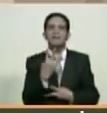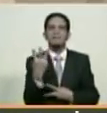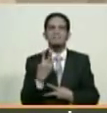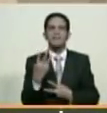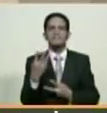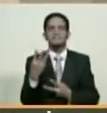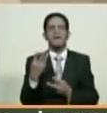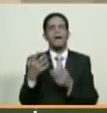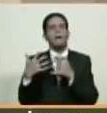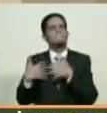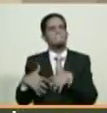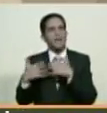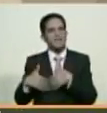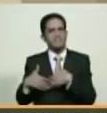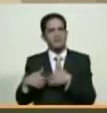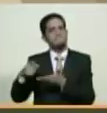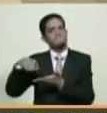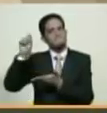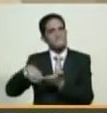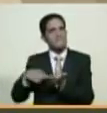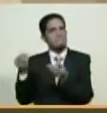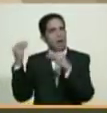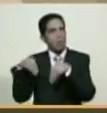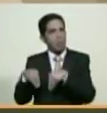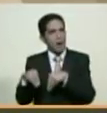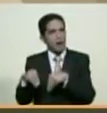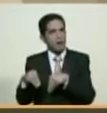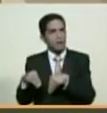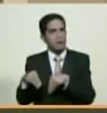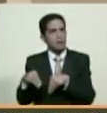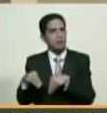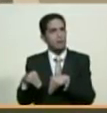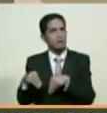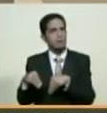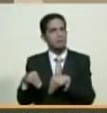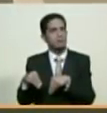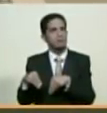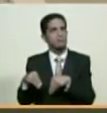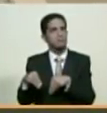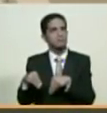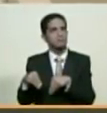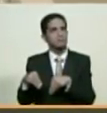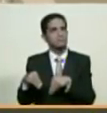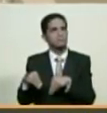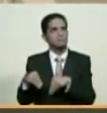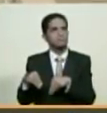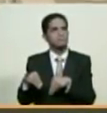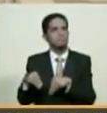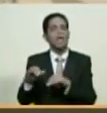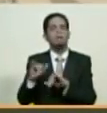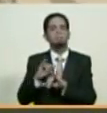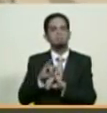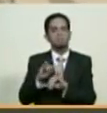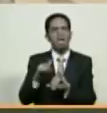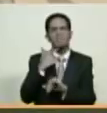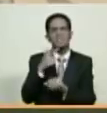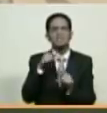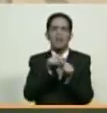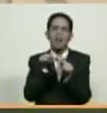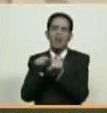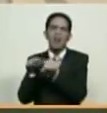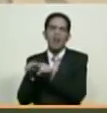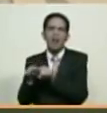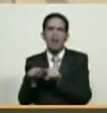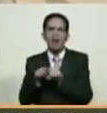agroindustriales han firmado un acuerdo de precios justos, el pueblo está rumorando, ciertos sectores están rumorando que podría haber un alza en los precios. ¿Qué mecanismos